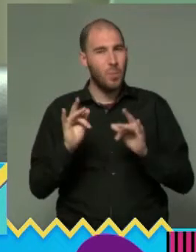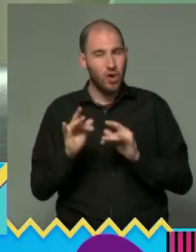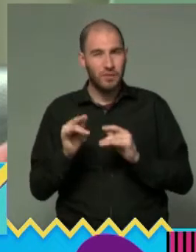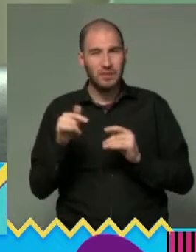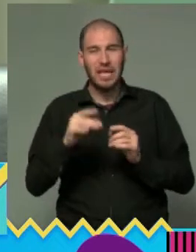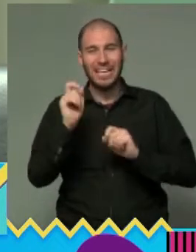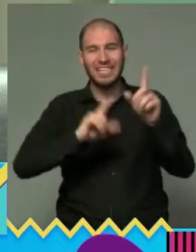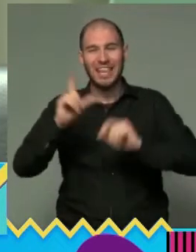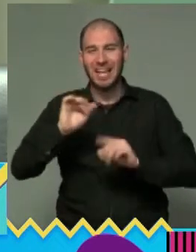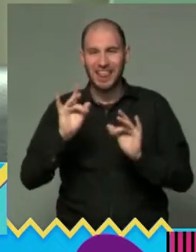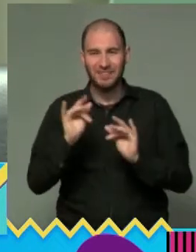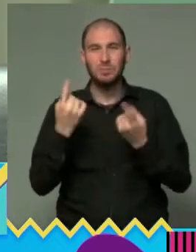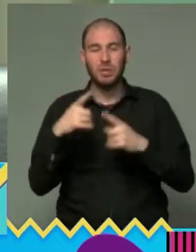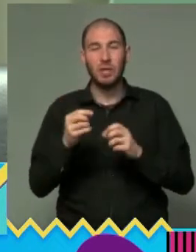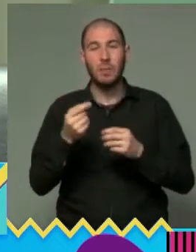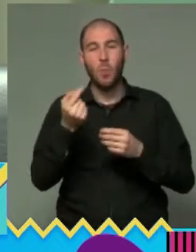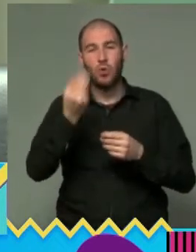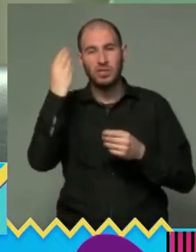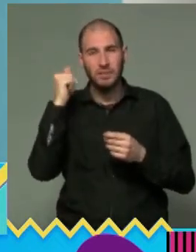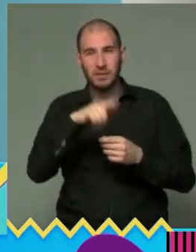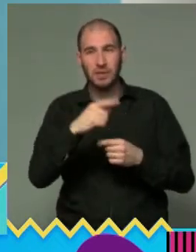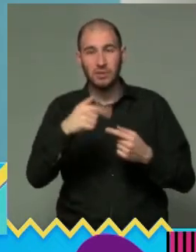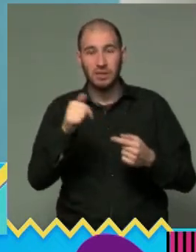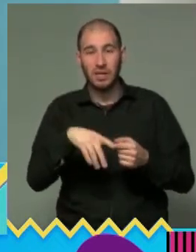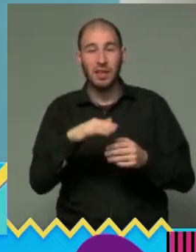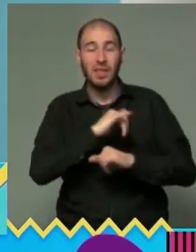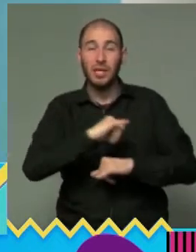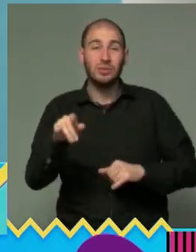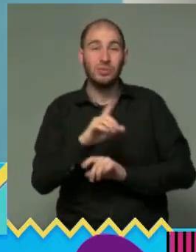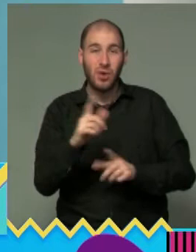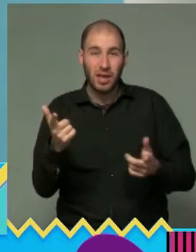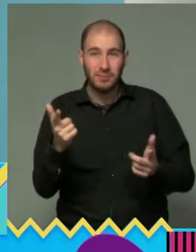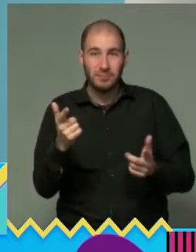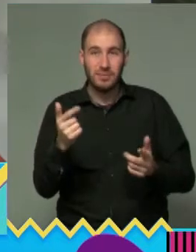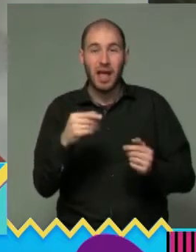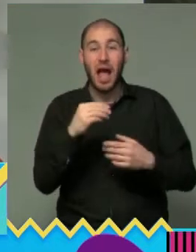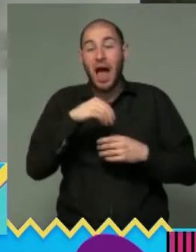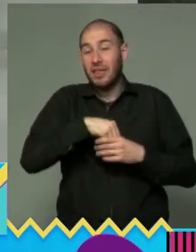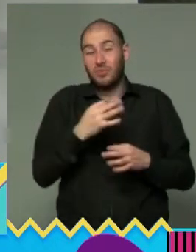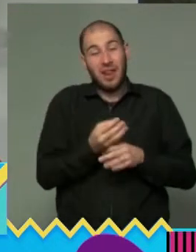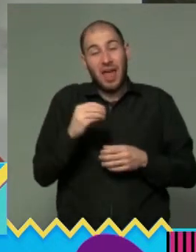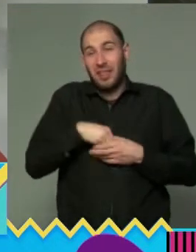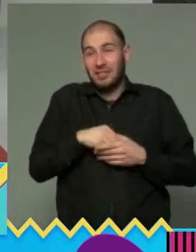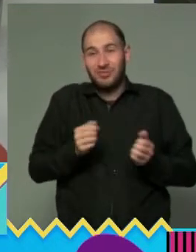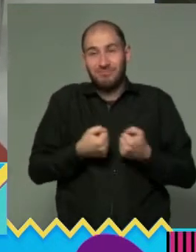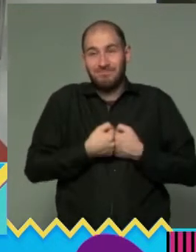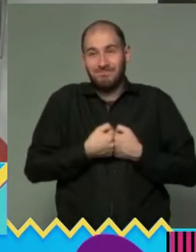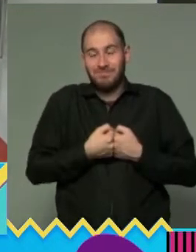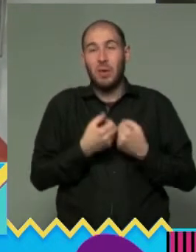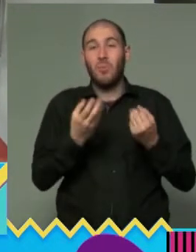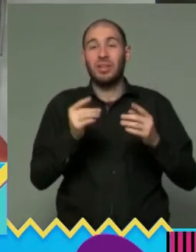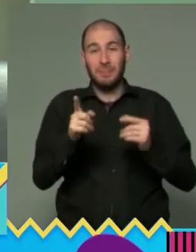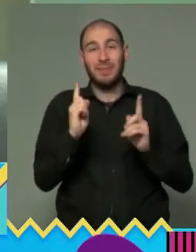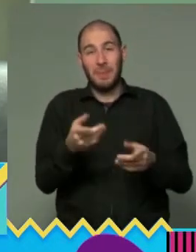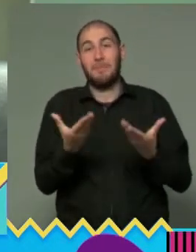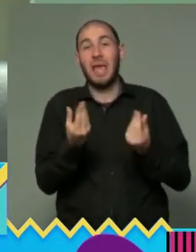las estadísticas, porque acá pasa también que hay muchos casos que quedan sin plantearse, claro, que quedan en la vida interna de la escuela, por el tema también del